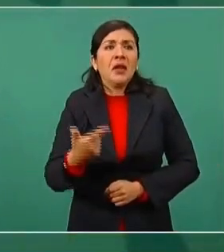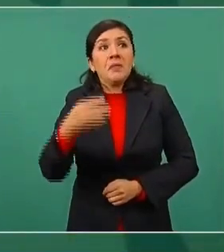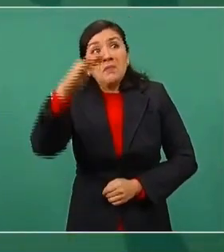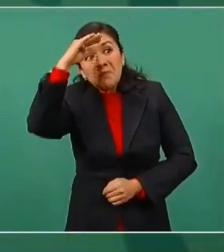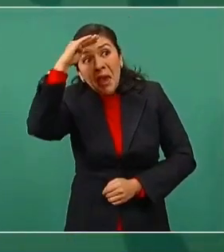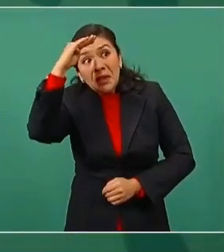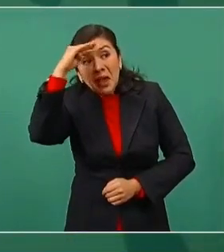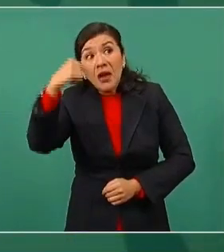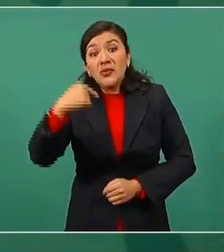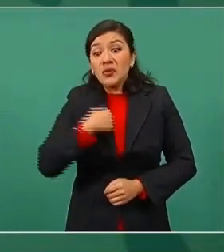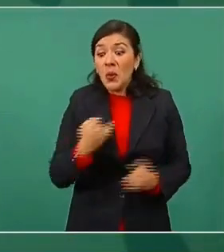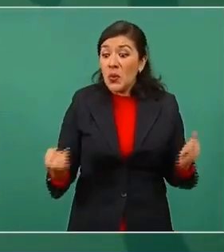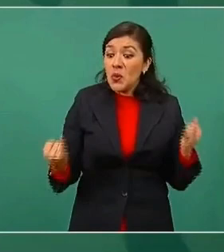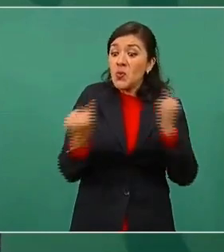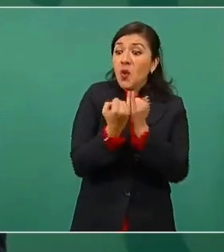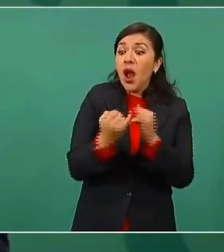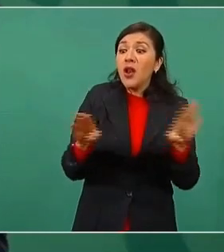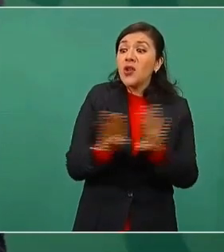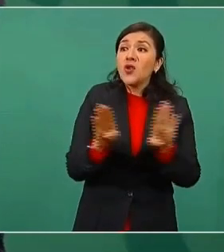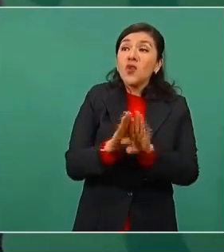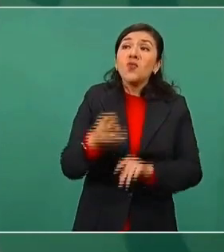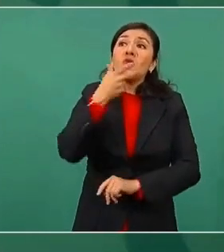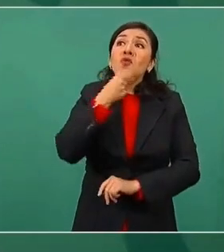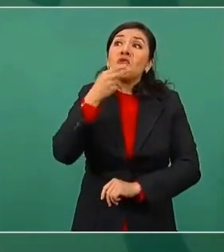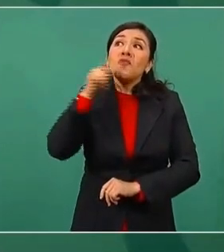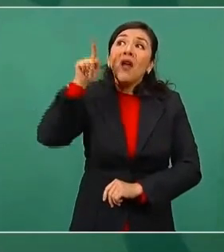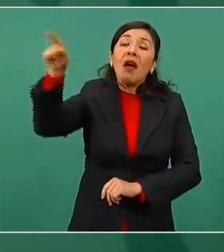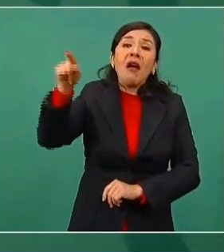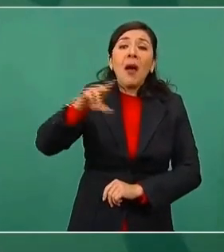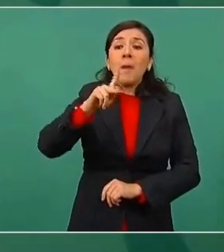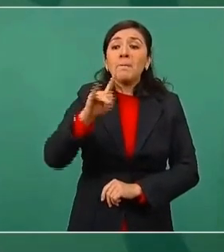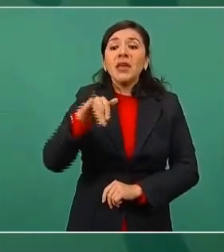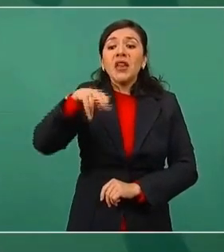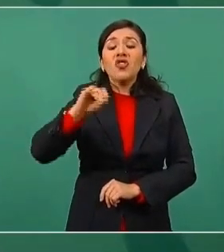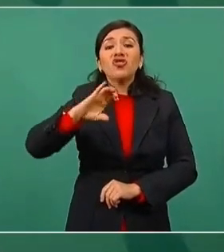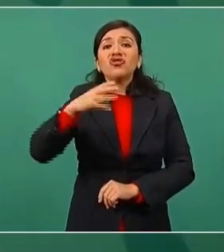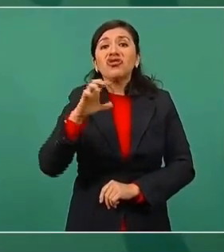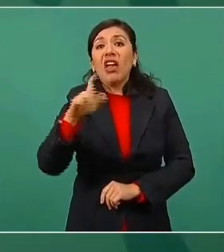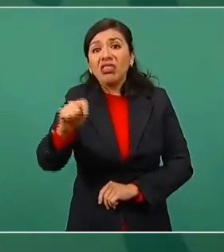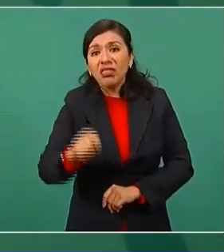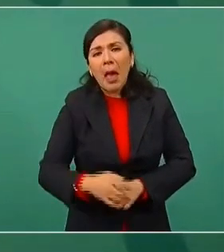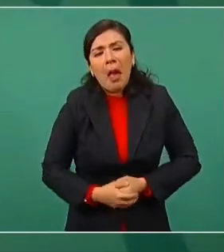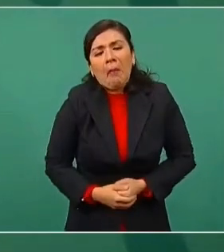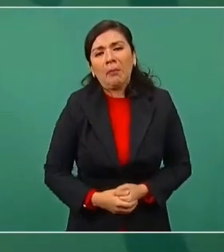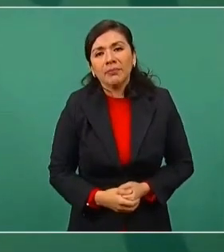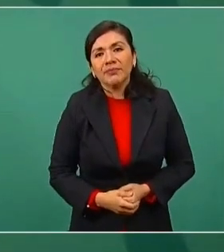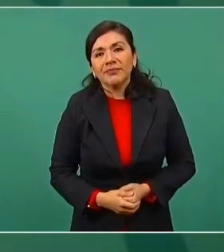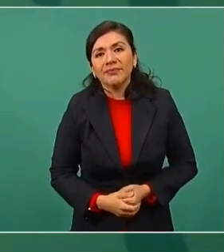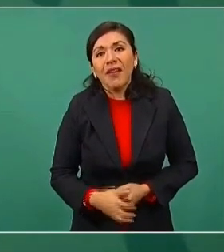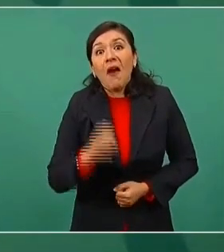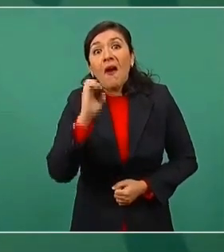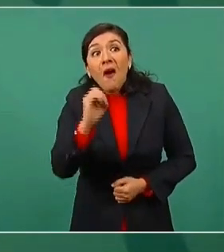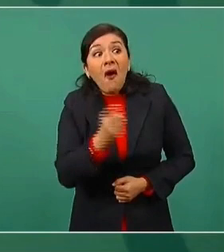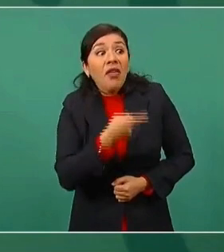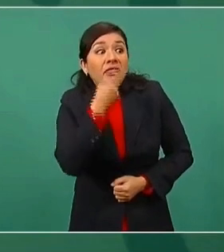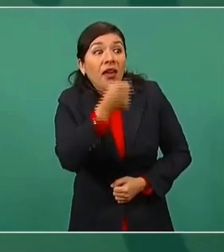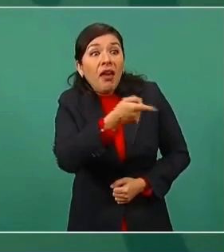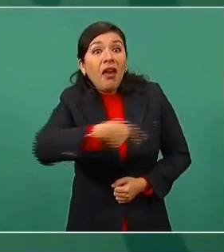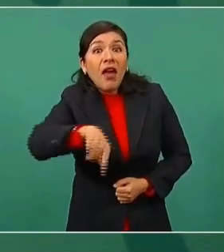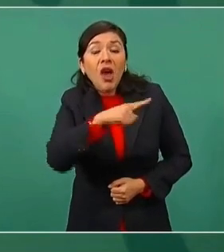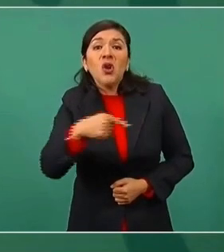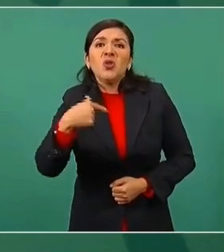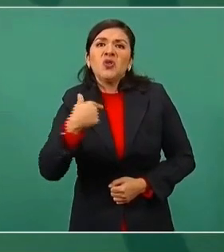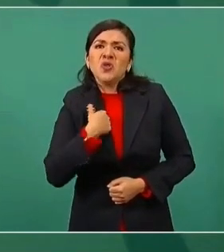con Pinochet y que digan que estamos dando